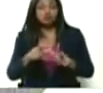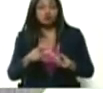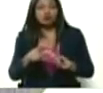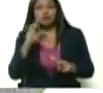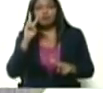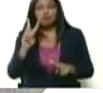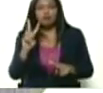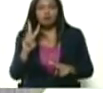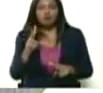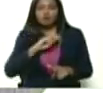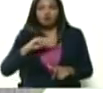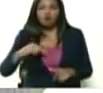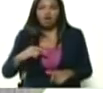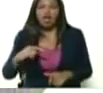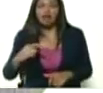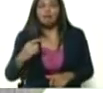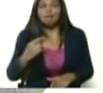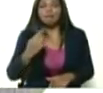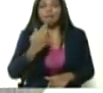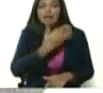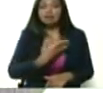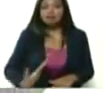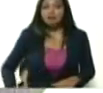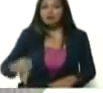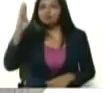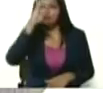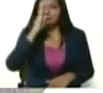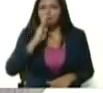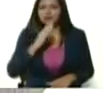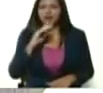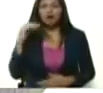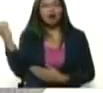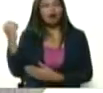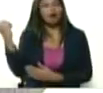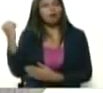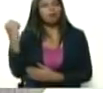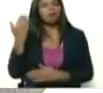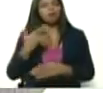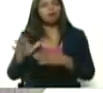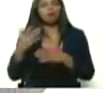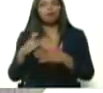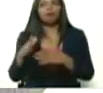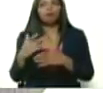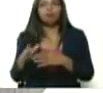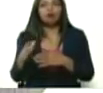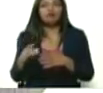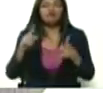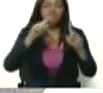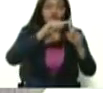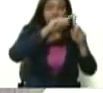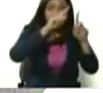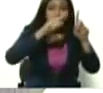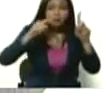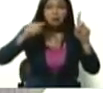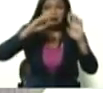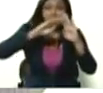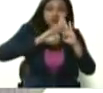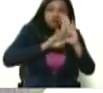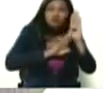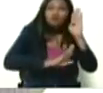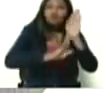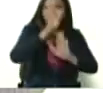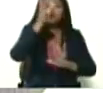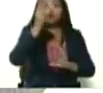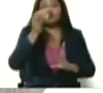irracionales del presidente Jair Bolsonaro también ha tenido una curva exponencial bueno, donde ha proliferado